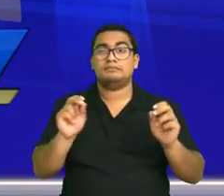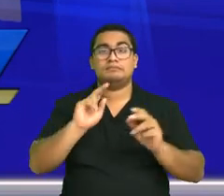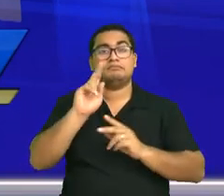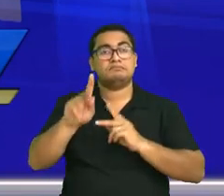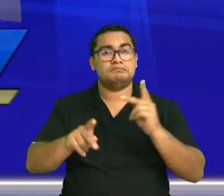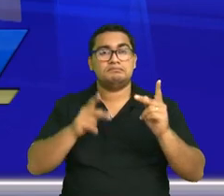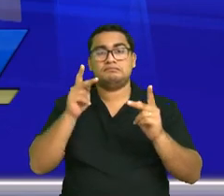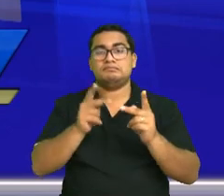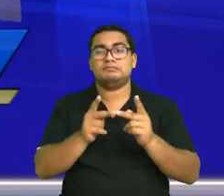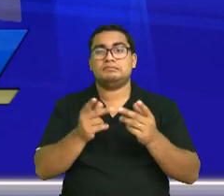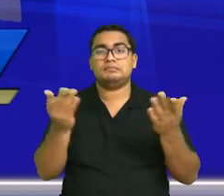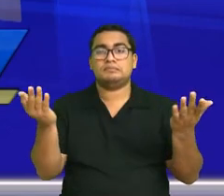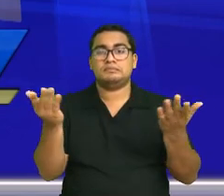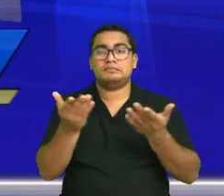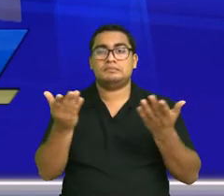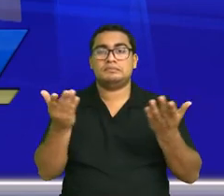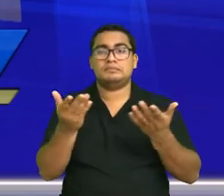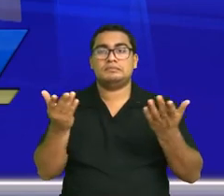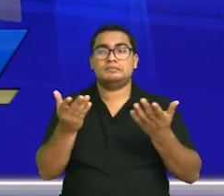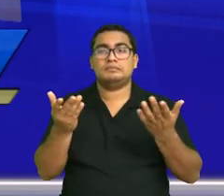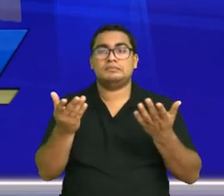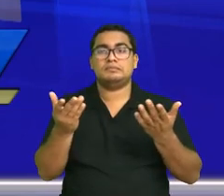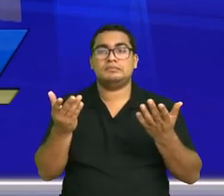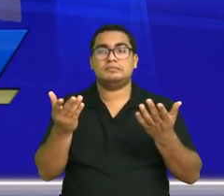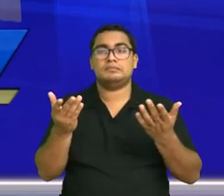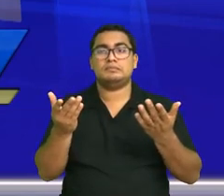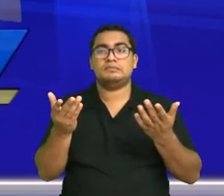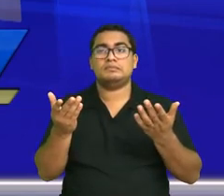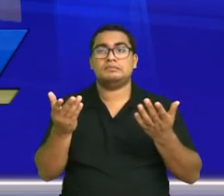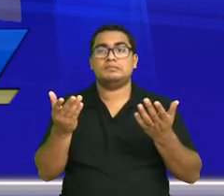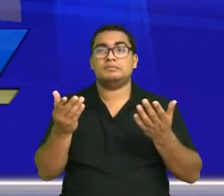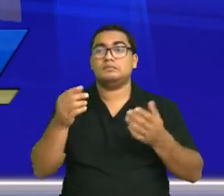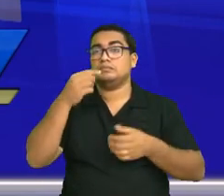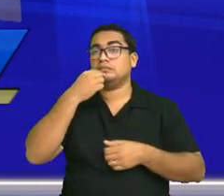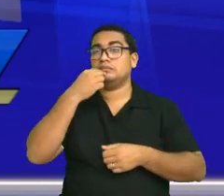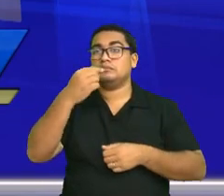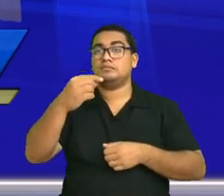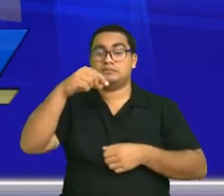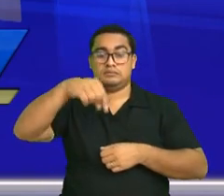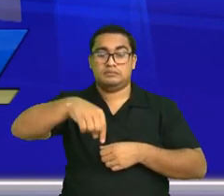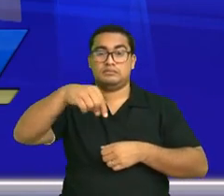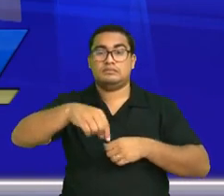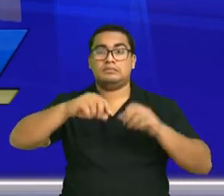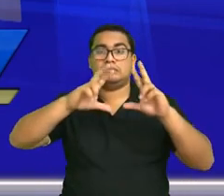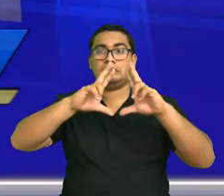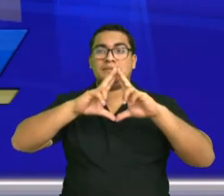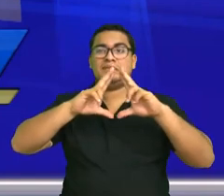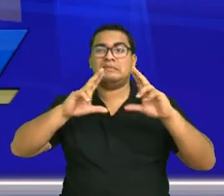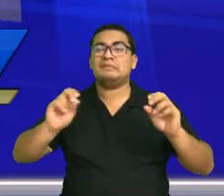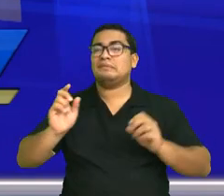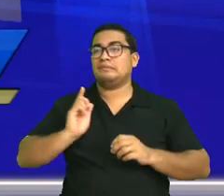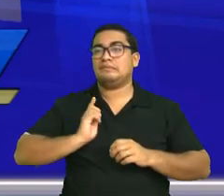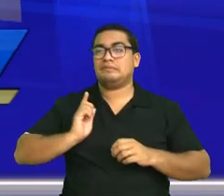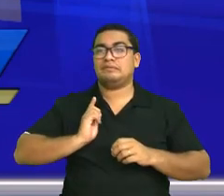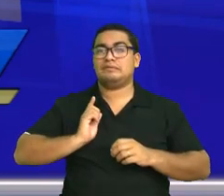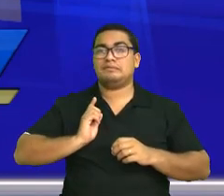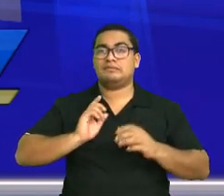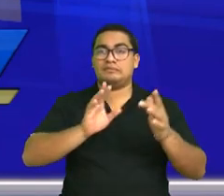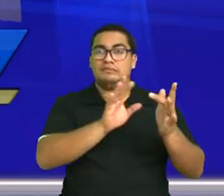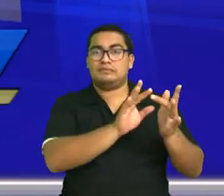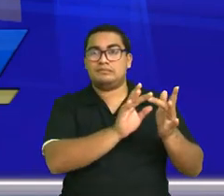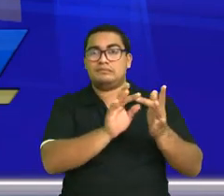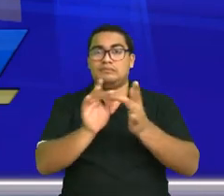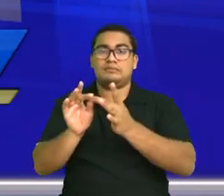exitoso, pues también ha sido el haber nombrado aquí los procuradores, ¿verdad? Y en este caso, la